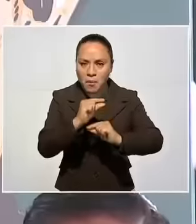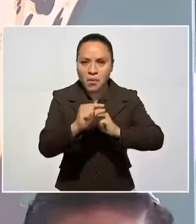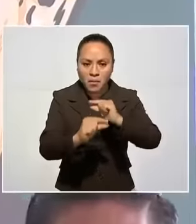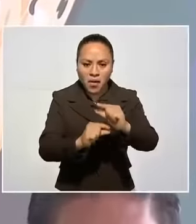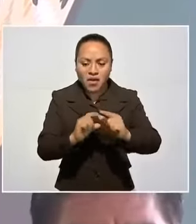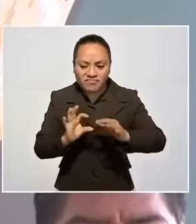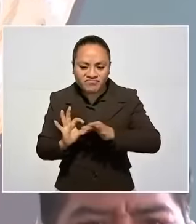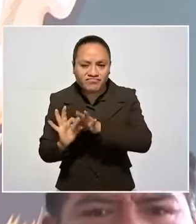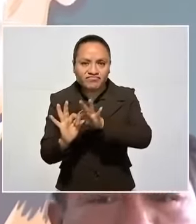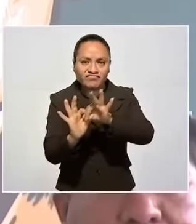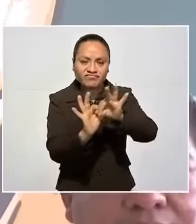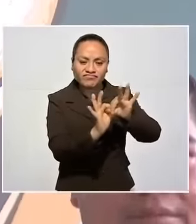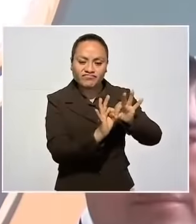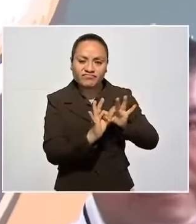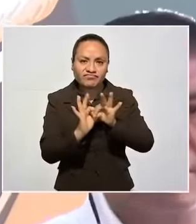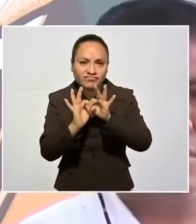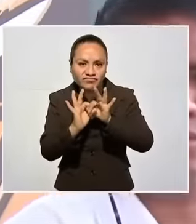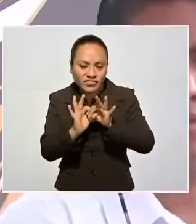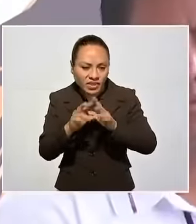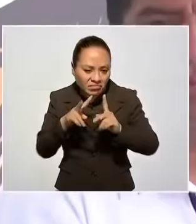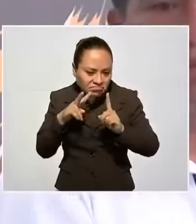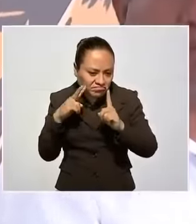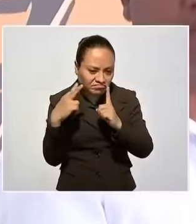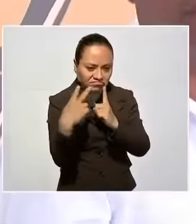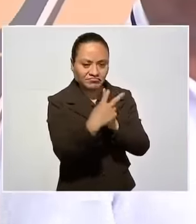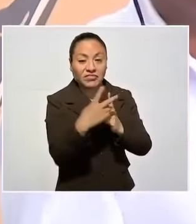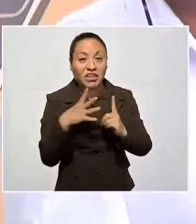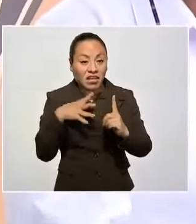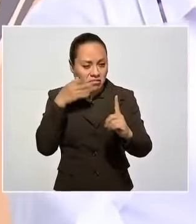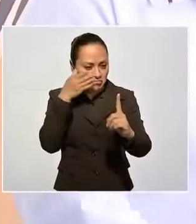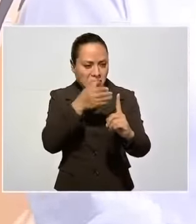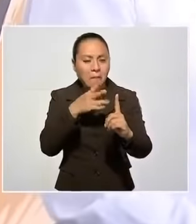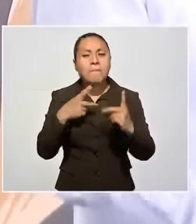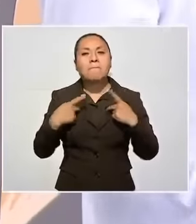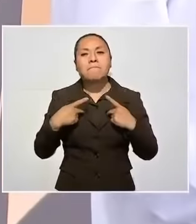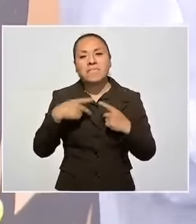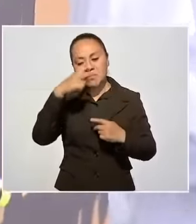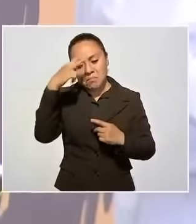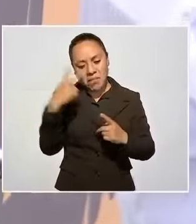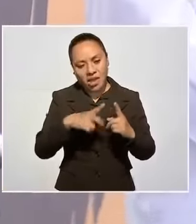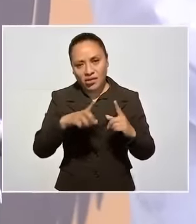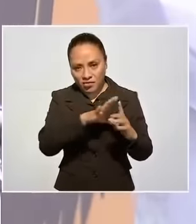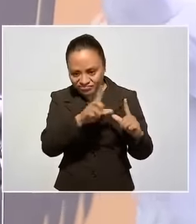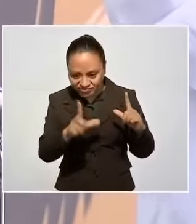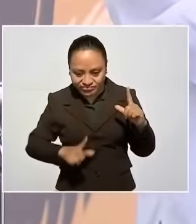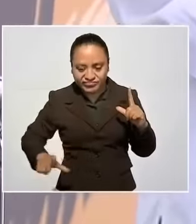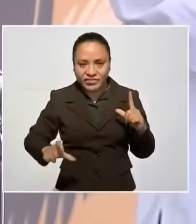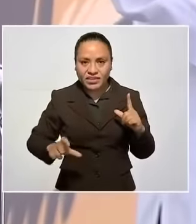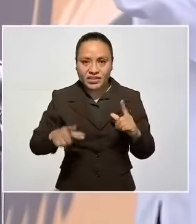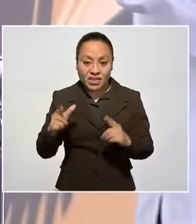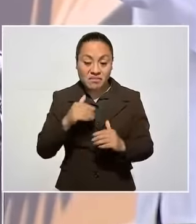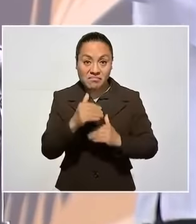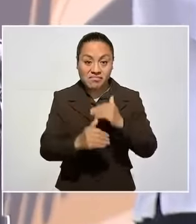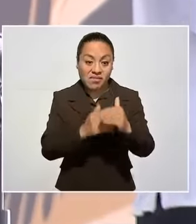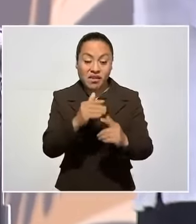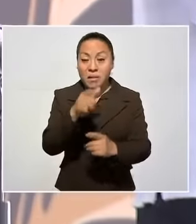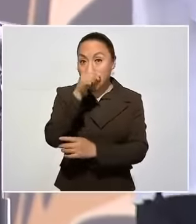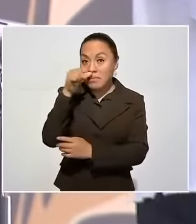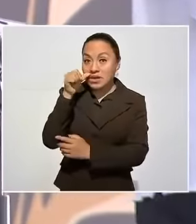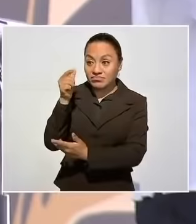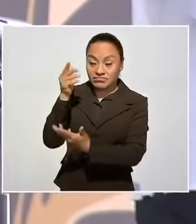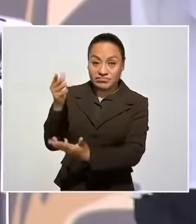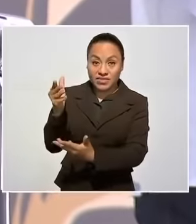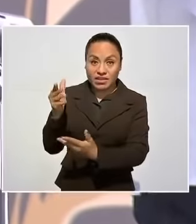unificando la visión de todos los mexicanos. Los logros que el presidente Benito